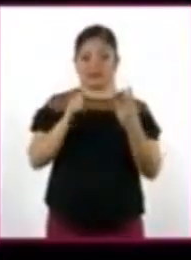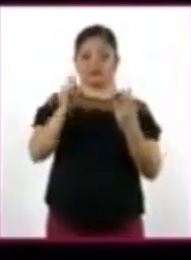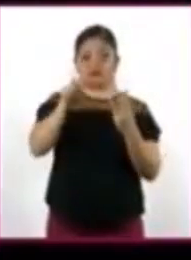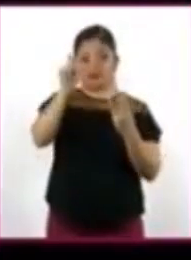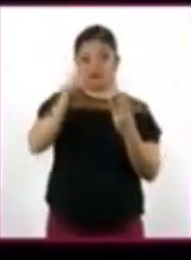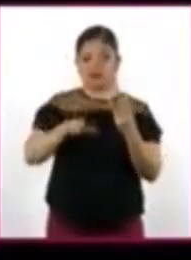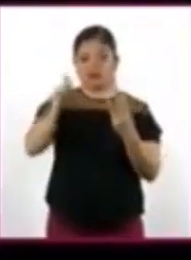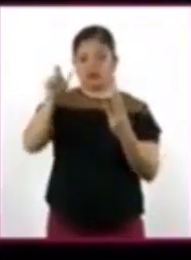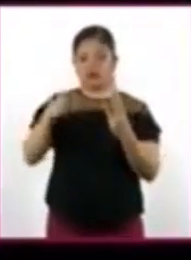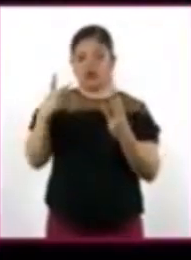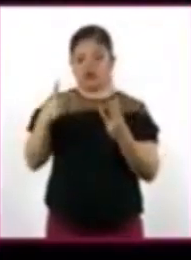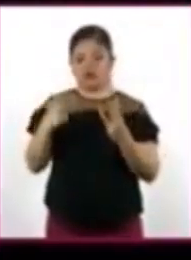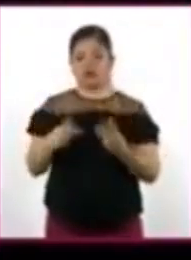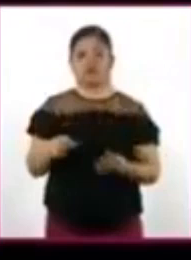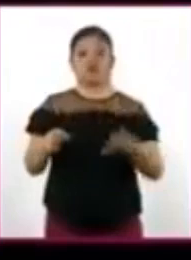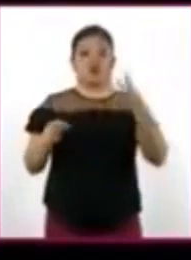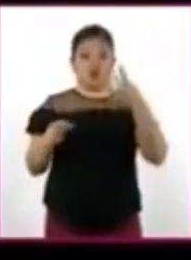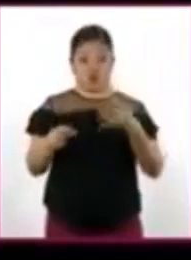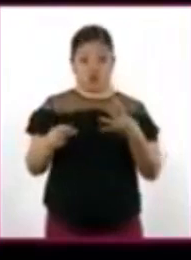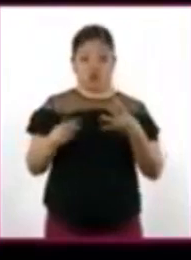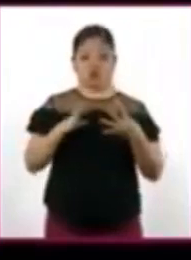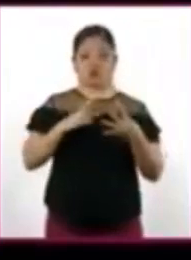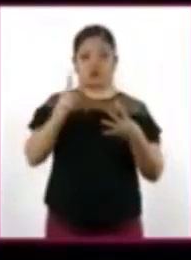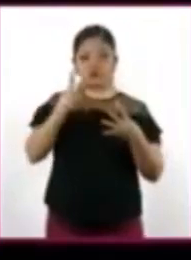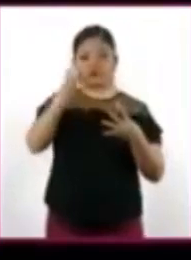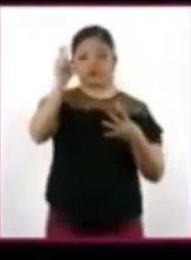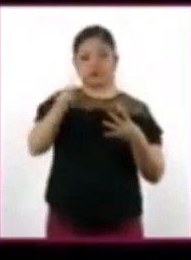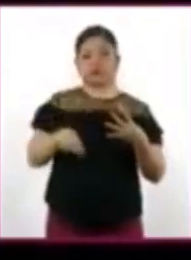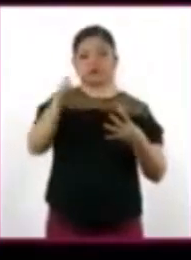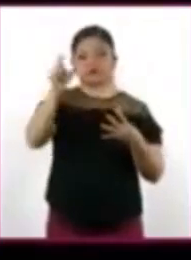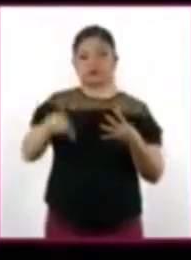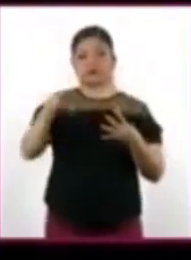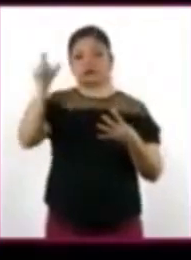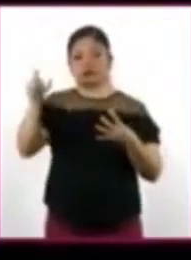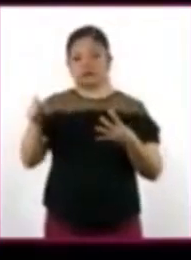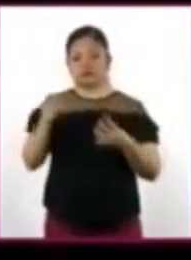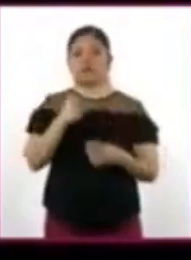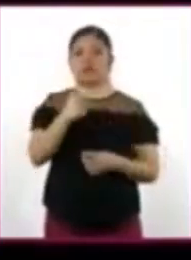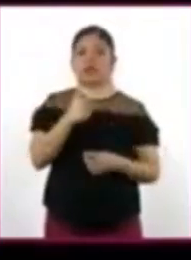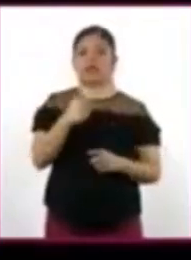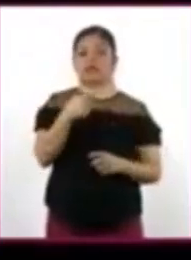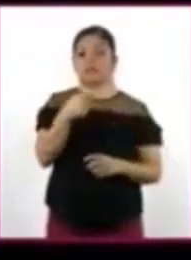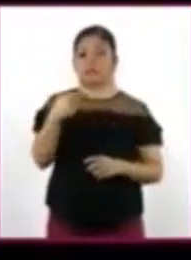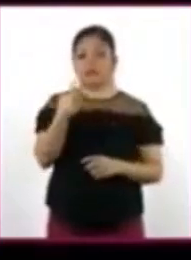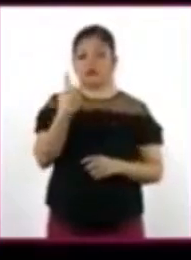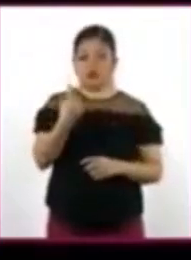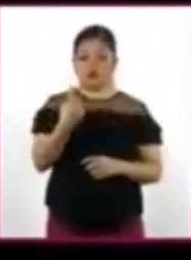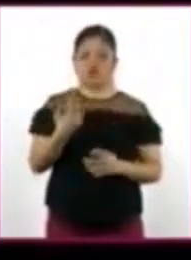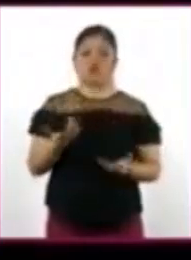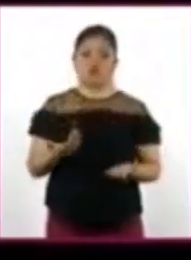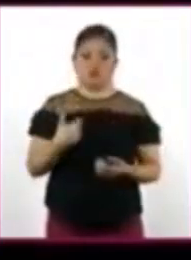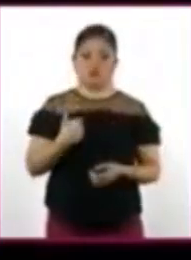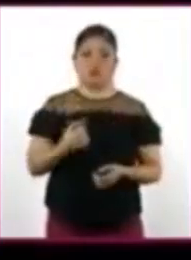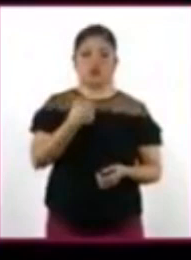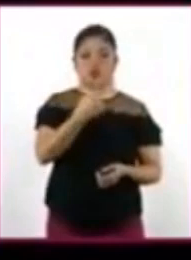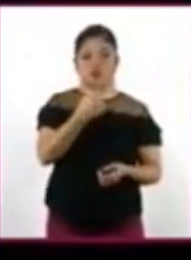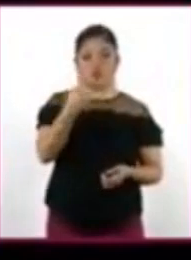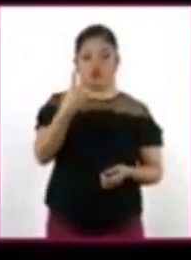x menos 1. Cuando x vale 4 tenemos 3 columnas solamente, por lo tanto es x menos 1. Y bueno, 1,